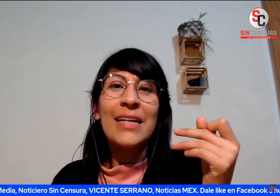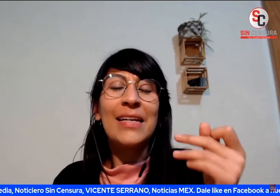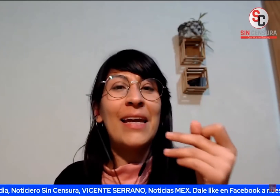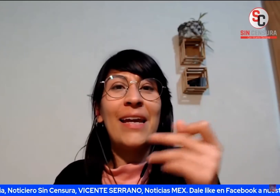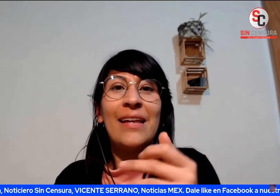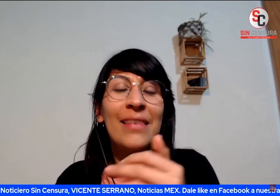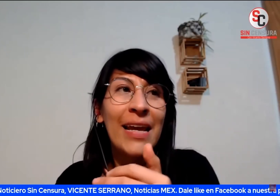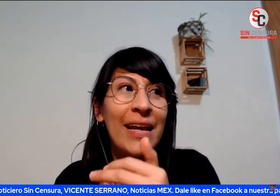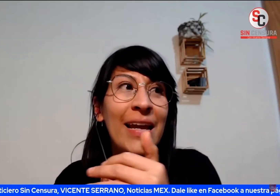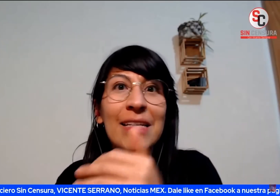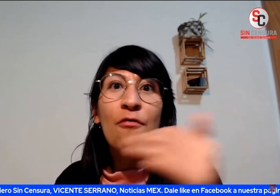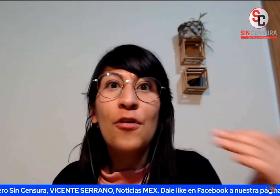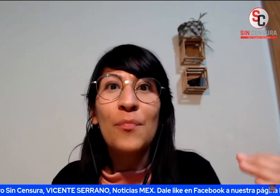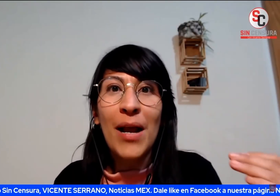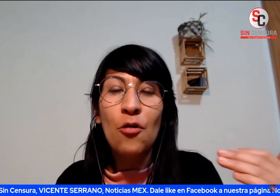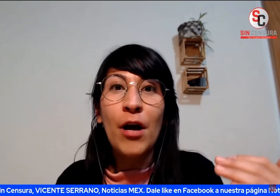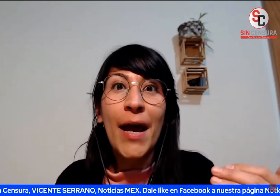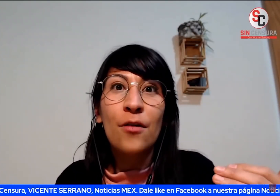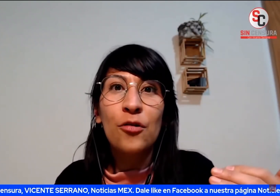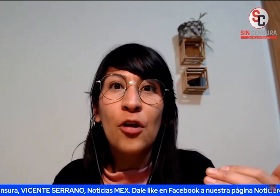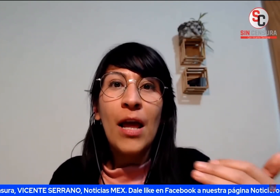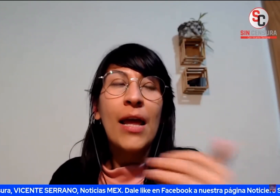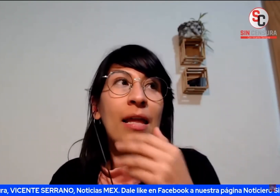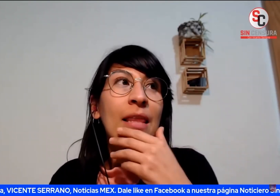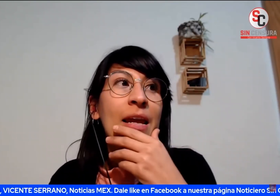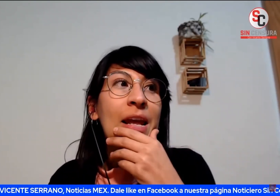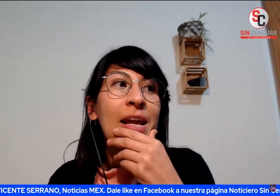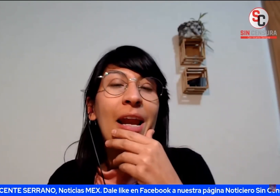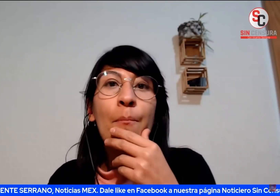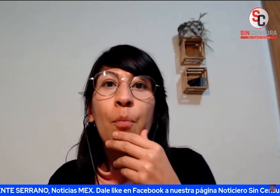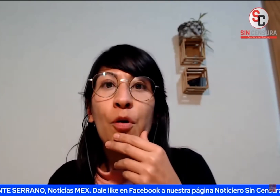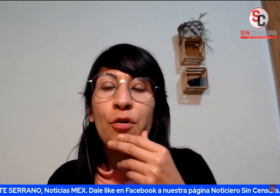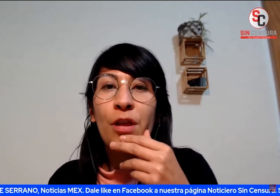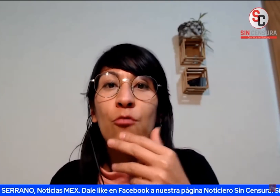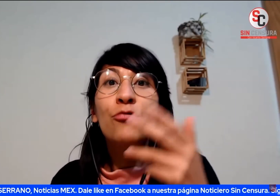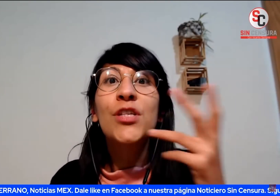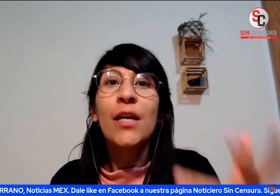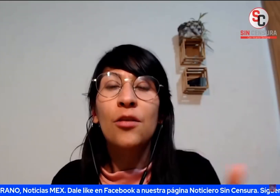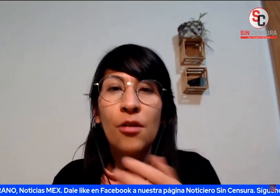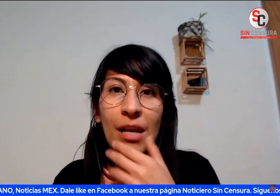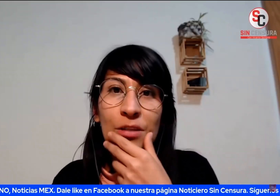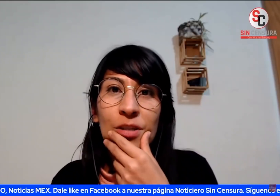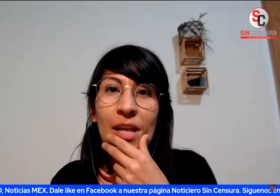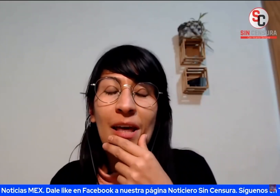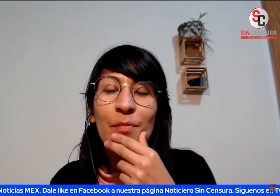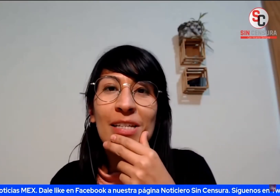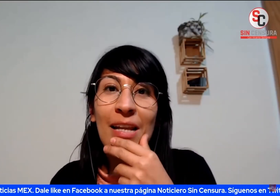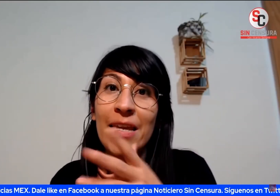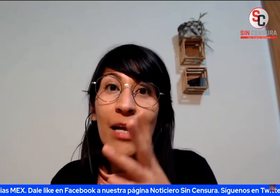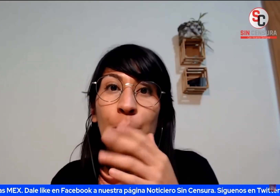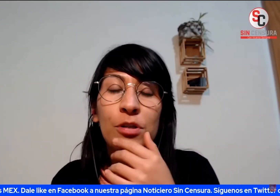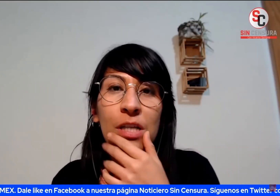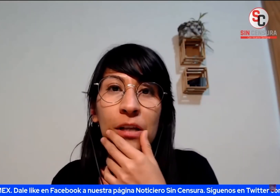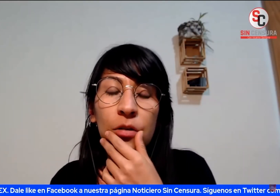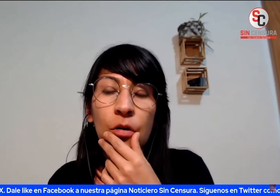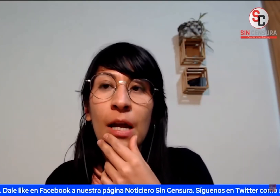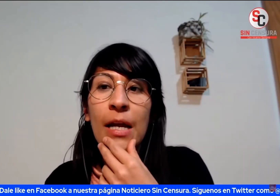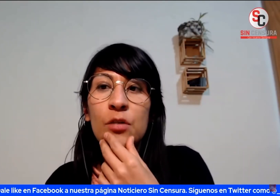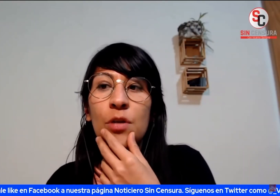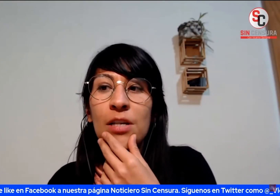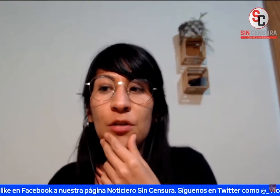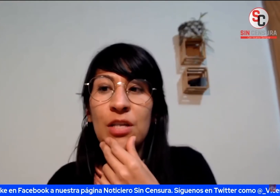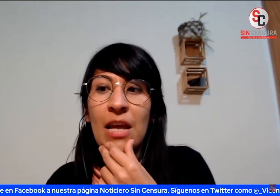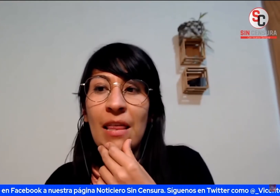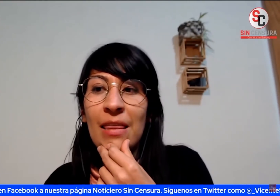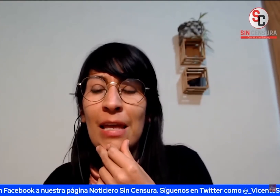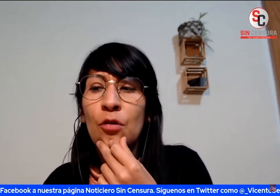machista, y que de esa forma lograron tener el apoyo de un sector de la sociedad brasileña, que por cierto